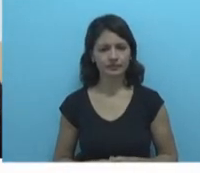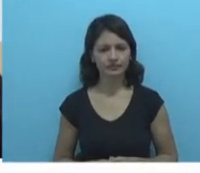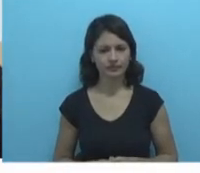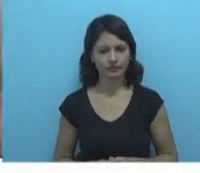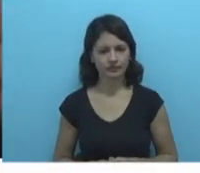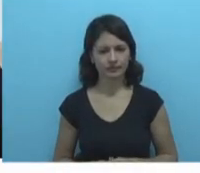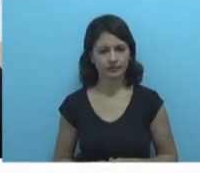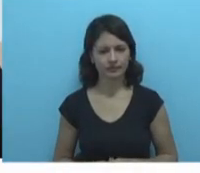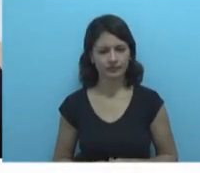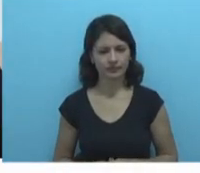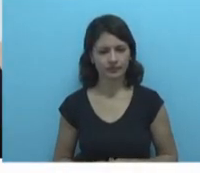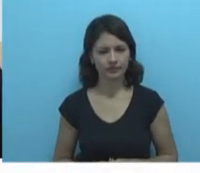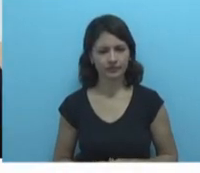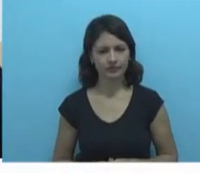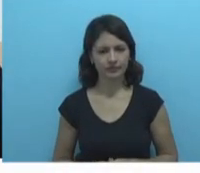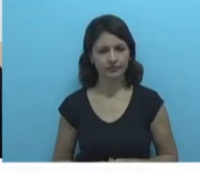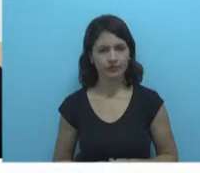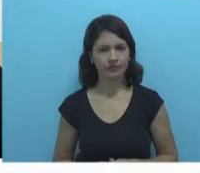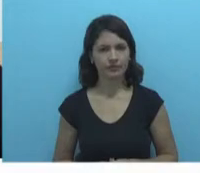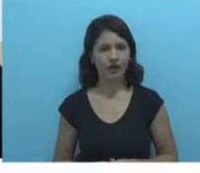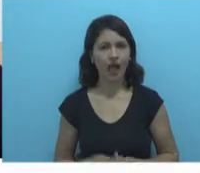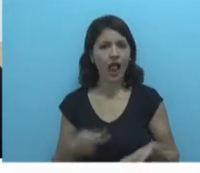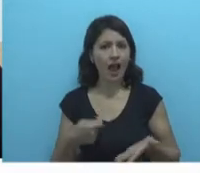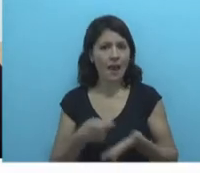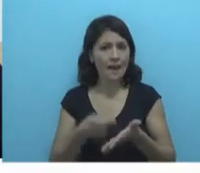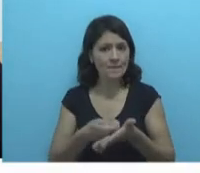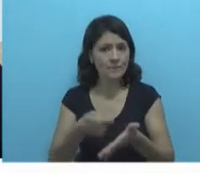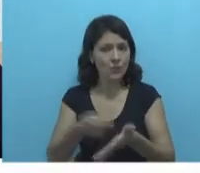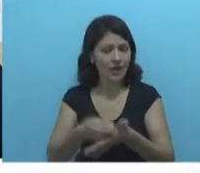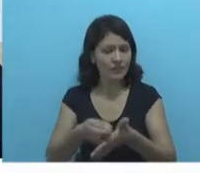Más producción, baja de impuestos.